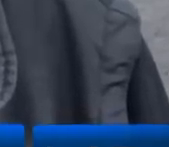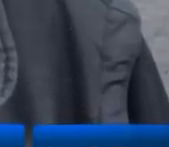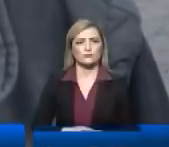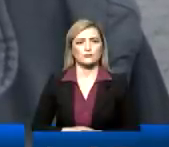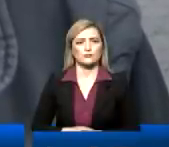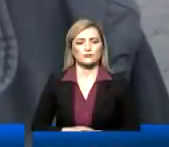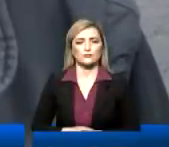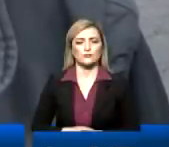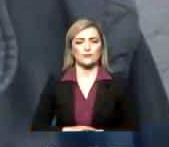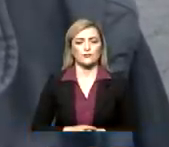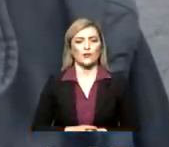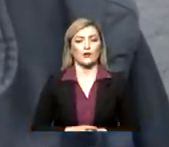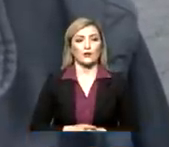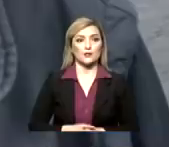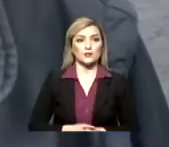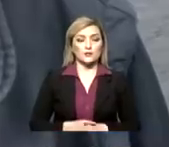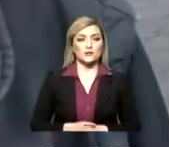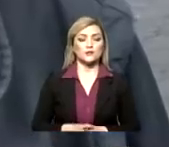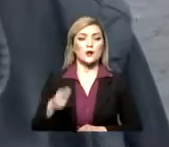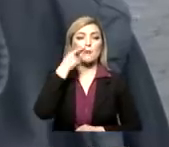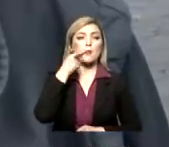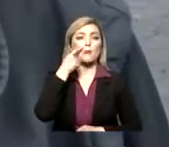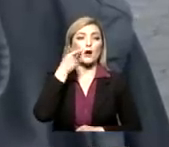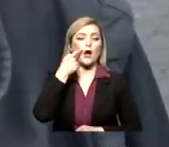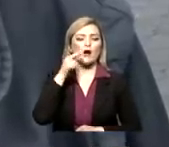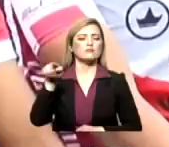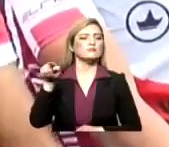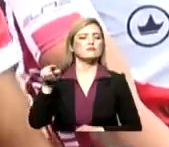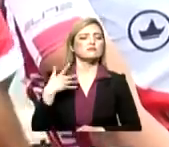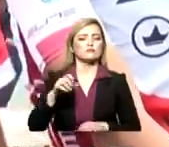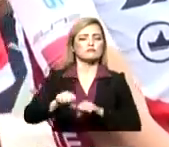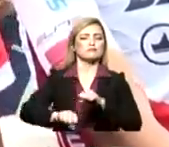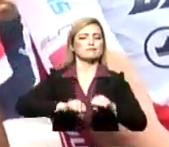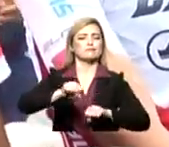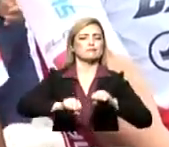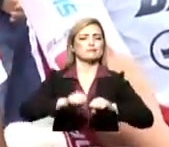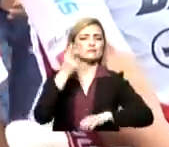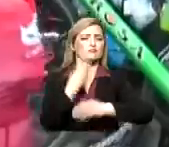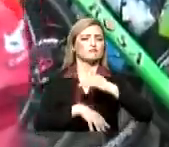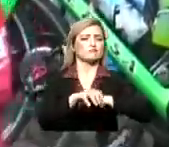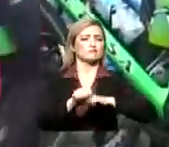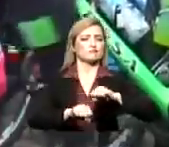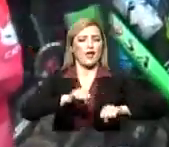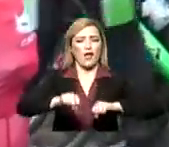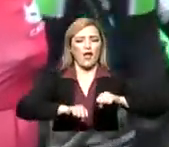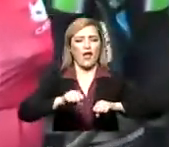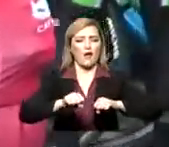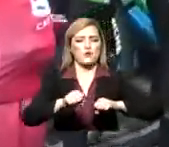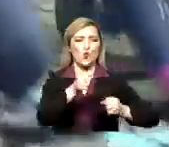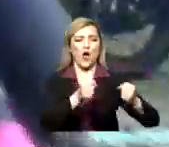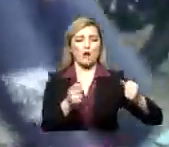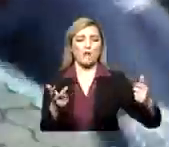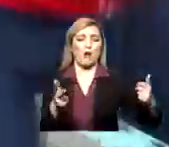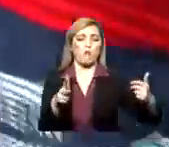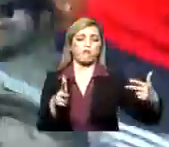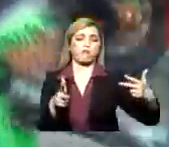salió a cumplir su sueño en el deporte del ciclismo. Rubén Darío Tatés estaba a punto de graduarse como bachiller